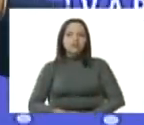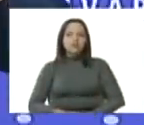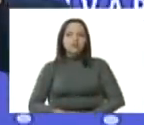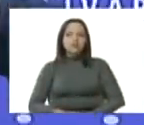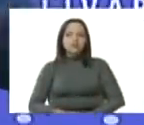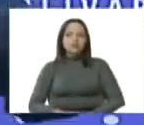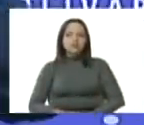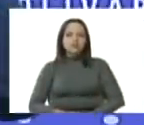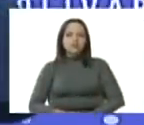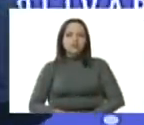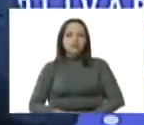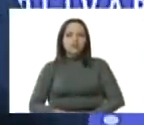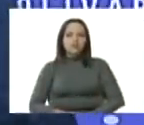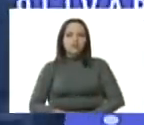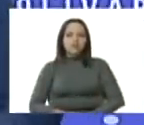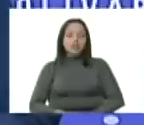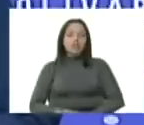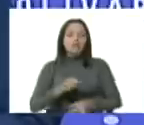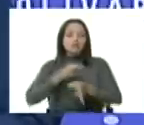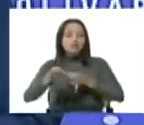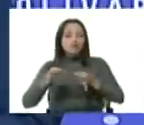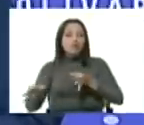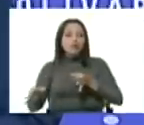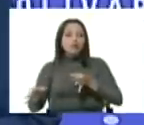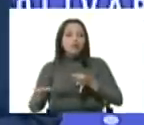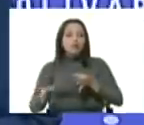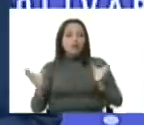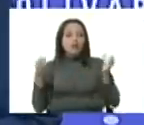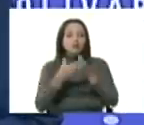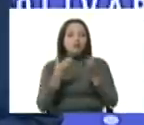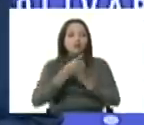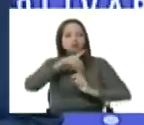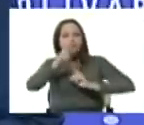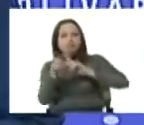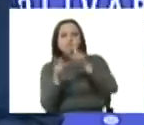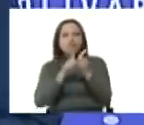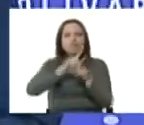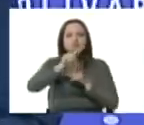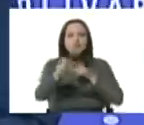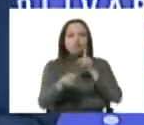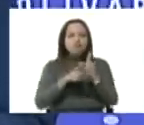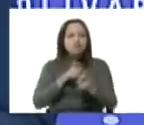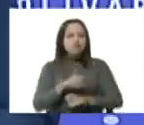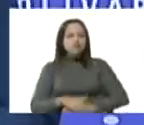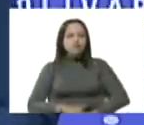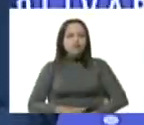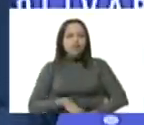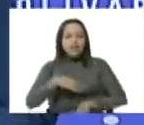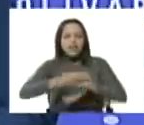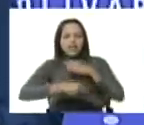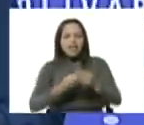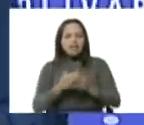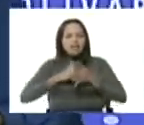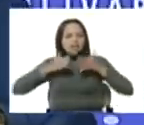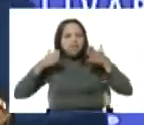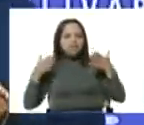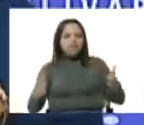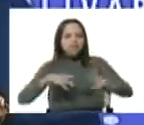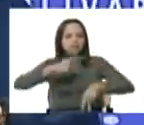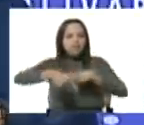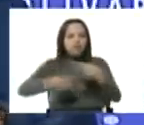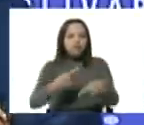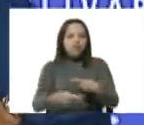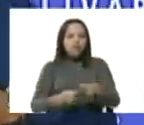y municipalizar un conjunto de consultas y hacer un inmenso proceso